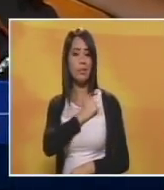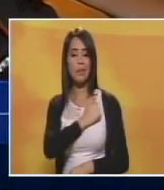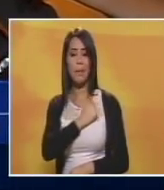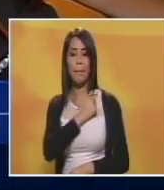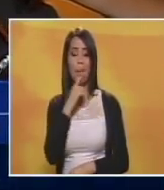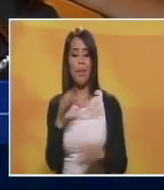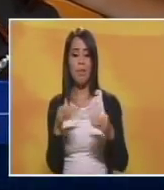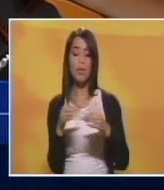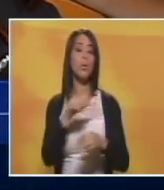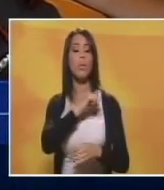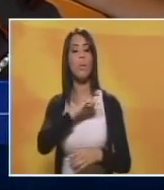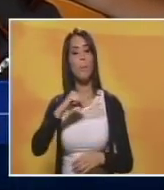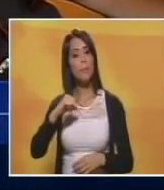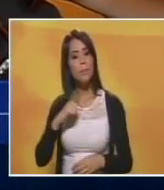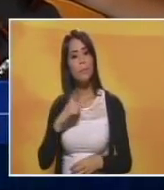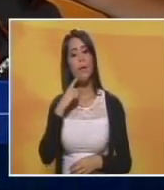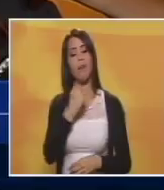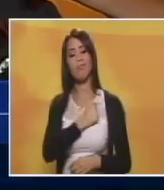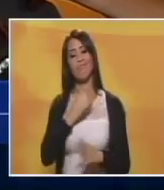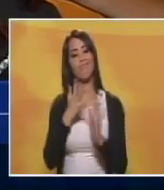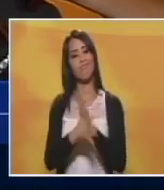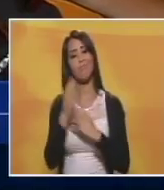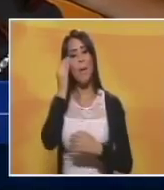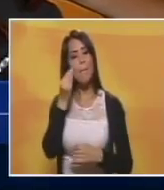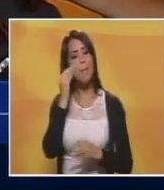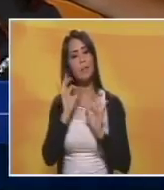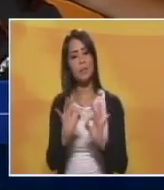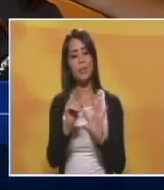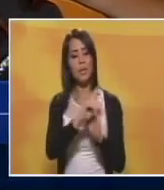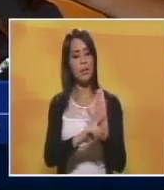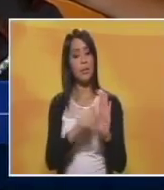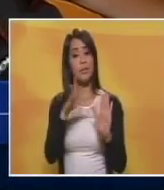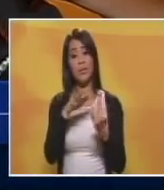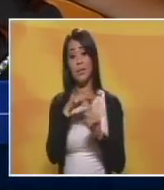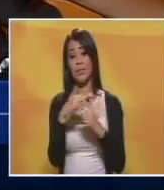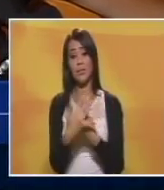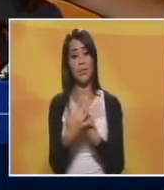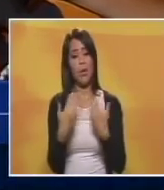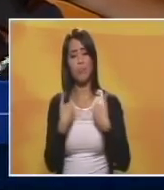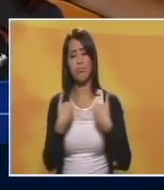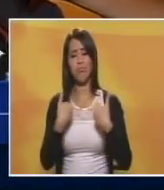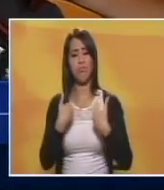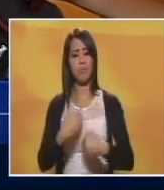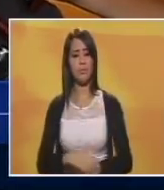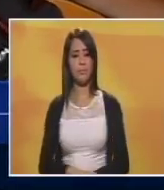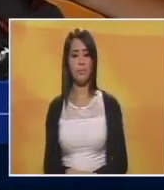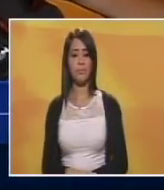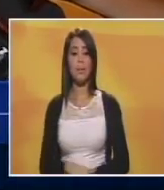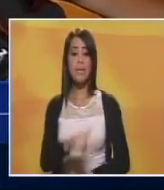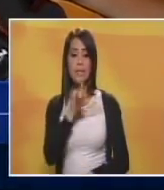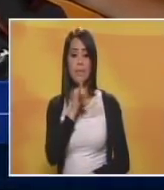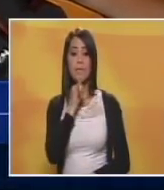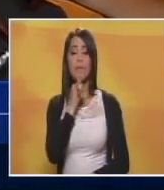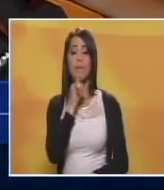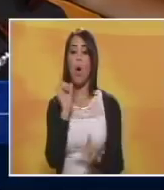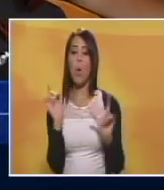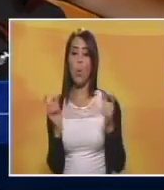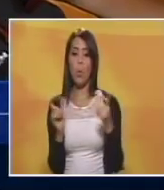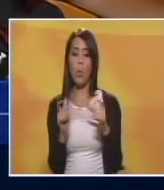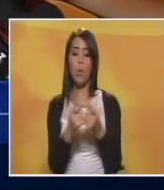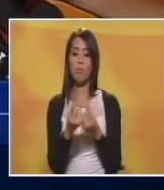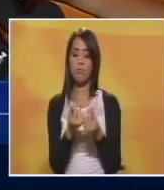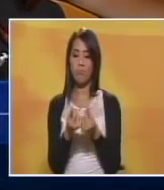del sector privado no pueda asimilar los efectos de estas medidas que los dejan en una situación de mayor vulnerabilidad. Señaló que el déficit fiscal, el